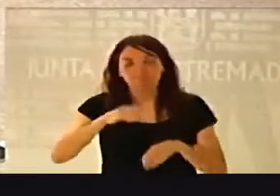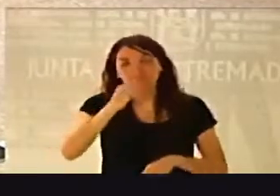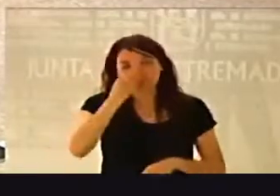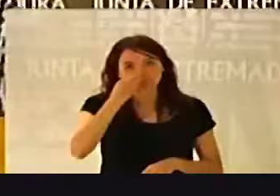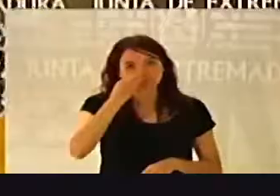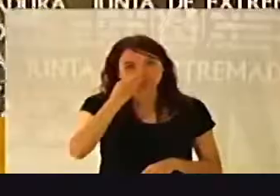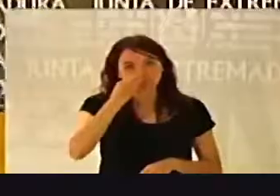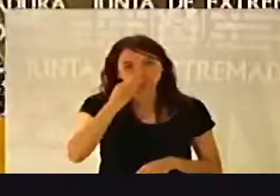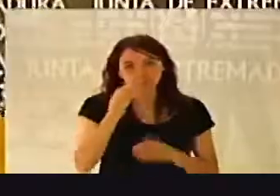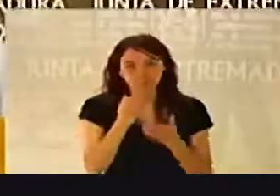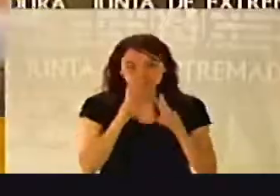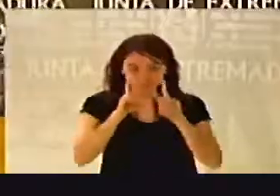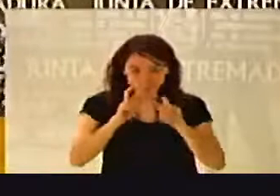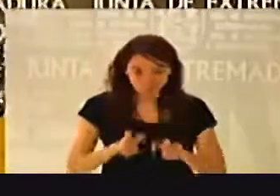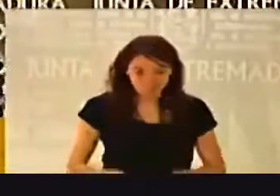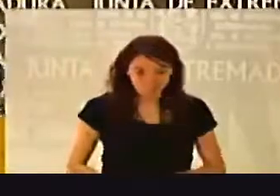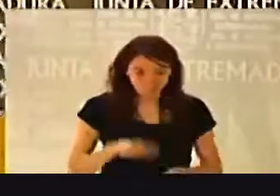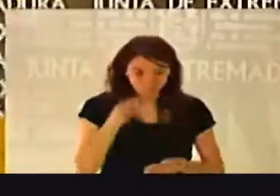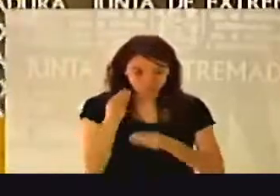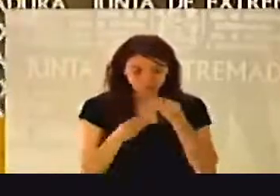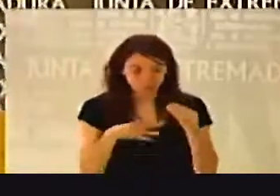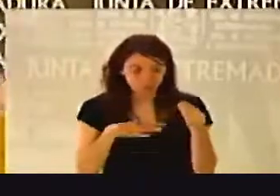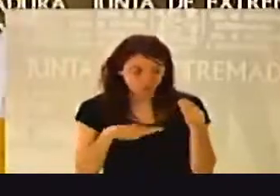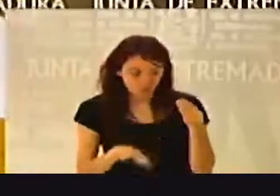del análisis que he podido hacer